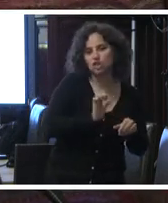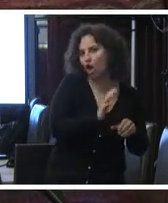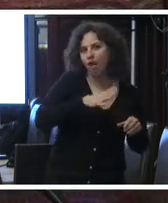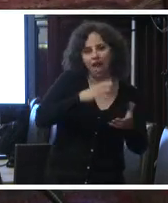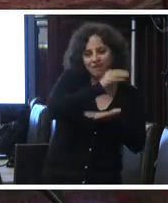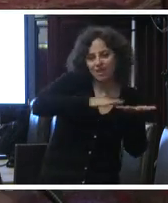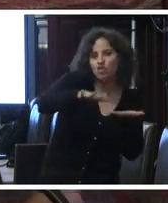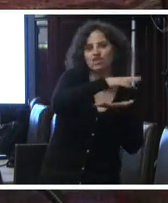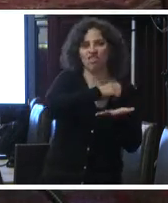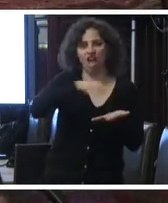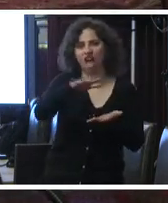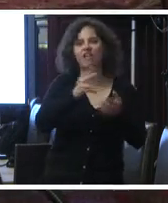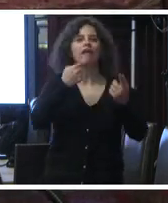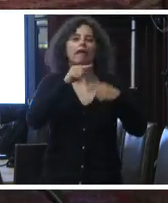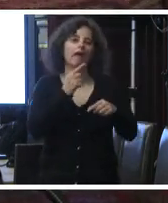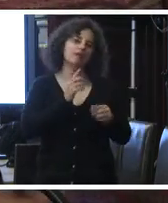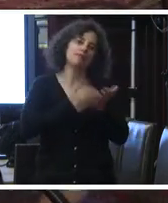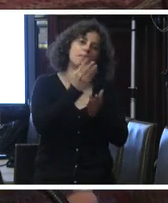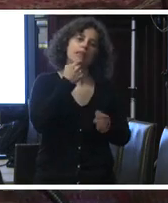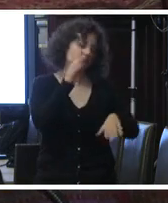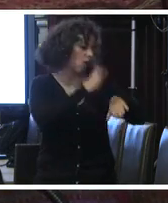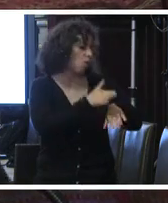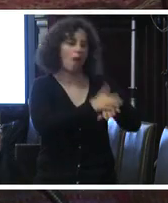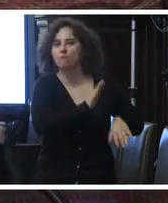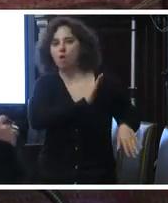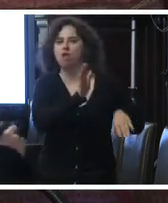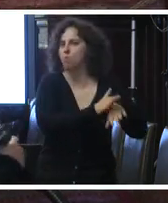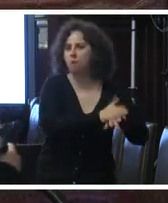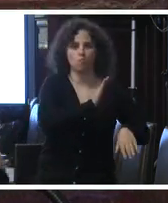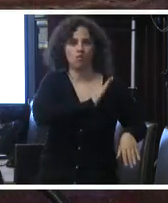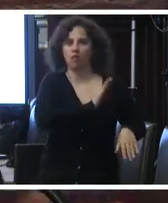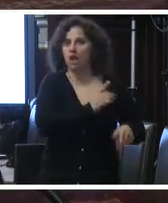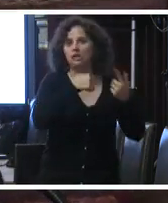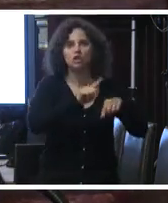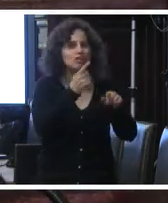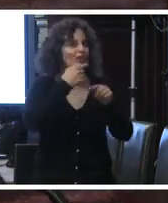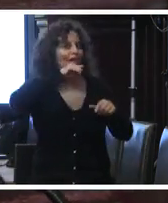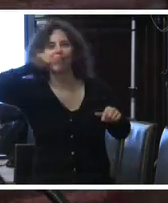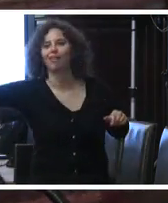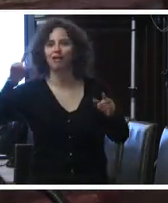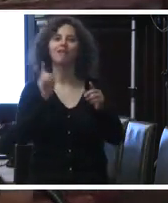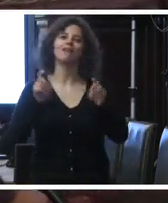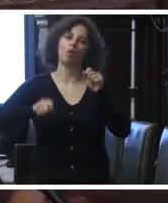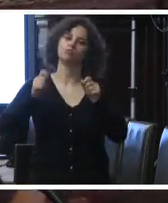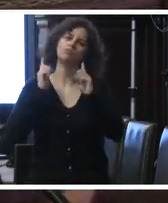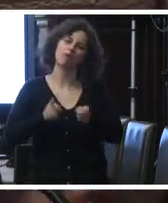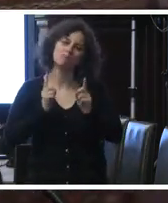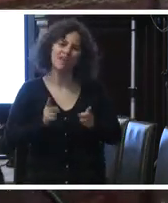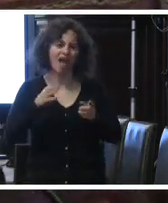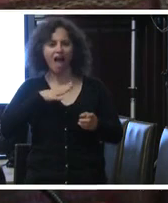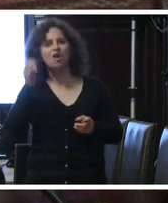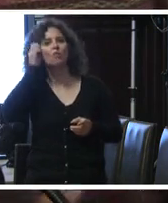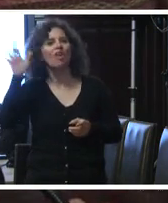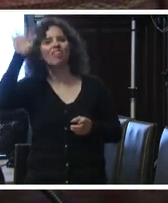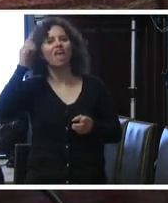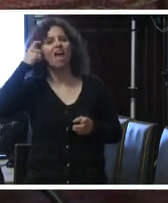nuestra sociedad, que culpabiliza a las mujeres y que, lamentablemente, en nuestro sistema de justicia también operan estereotipos de género que